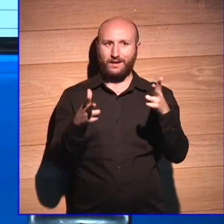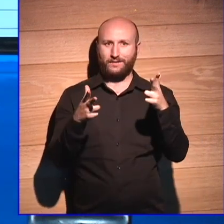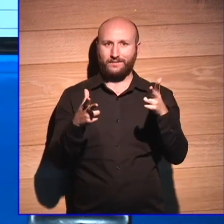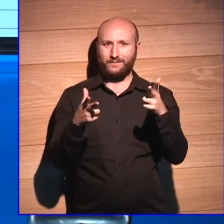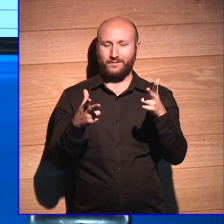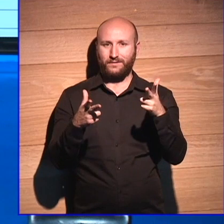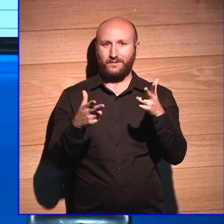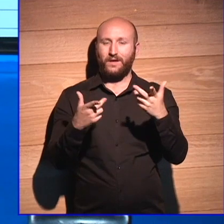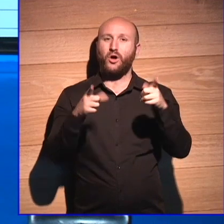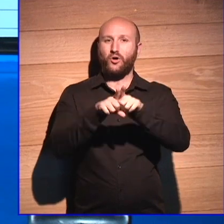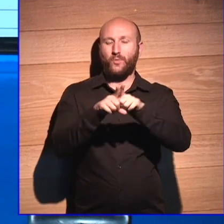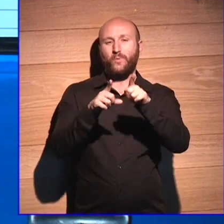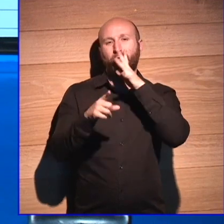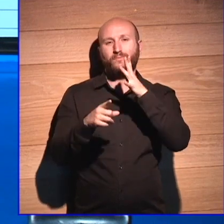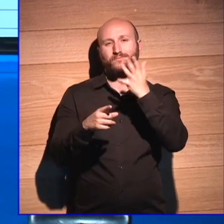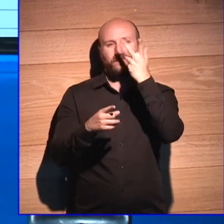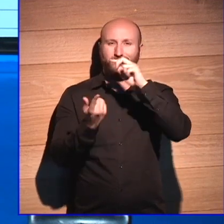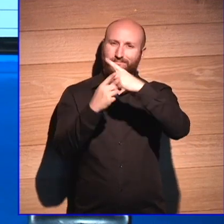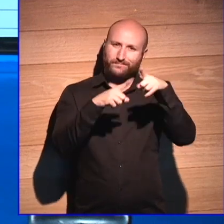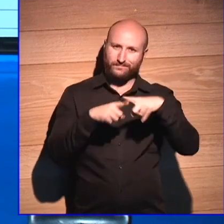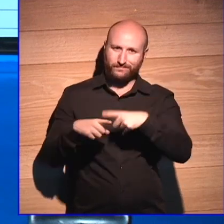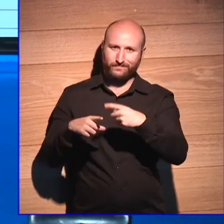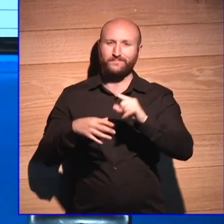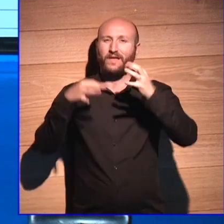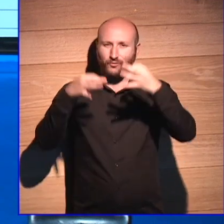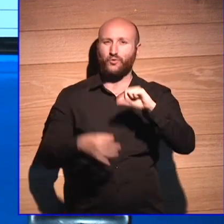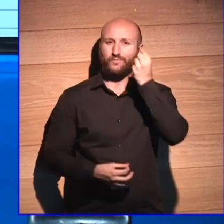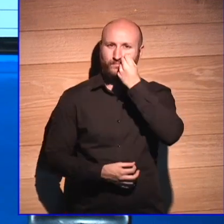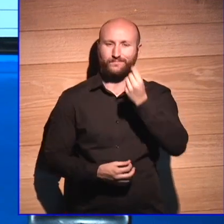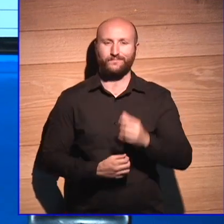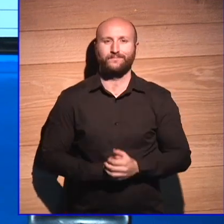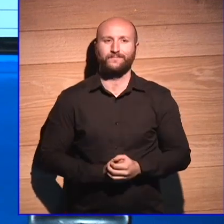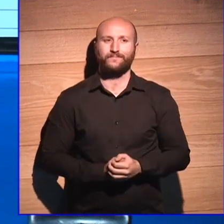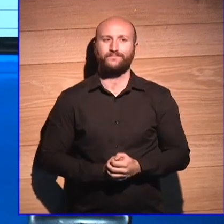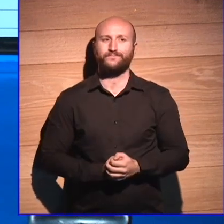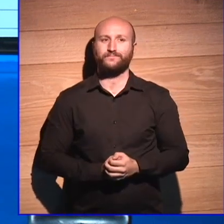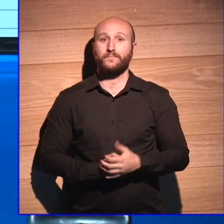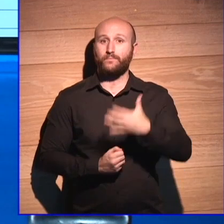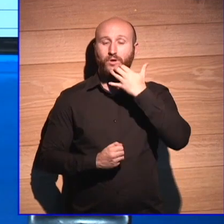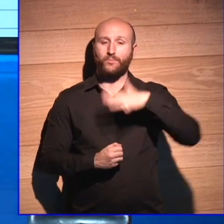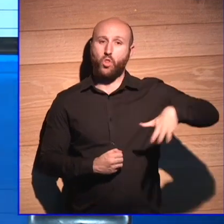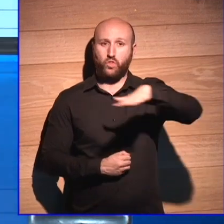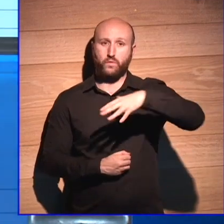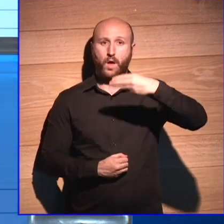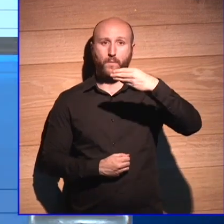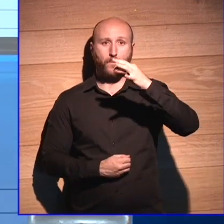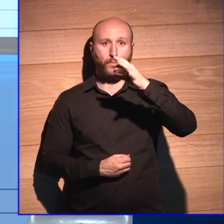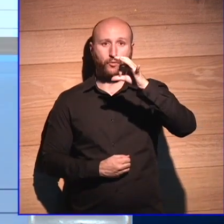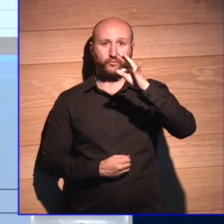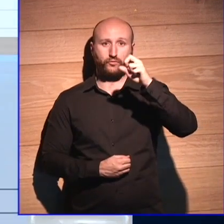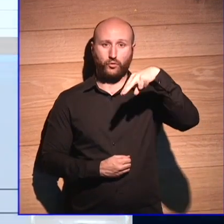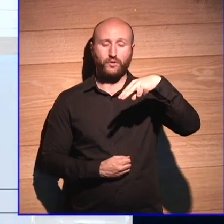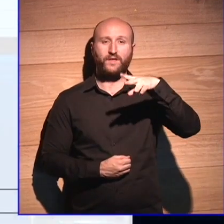gamificación, que a lo mejor habéis oído hablar. Por ejemplo, en un distrito de Boston,